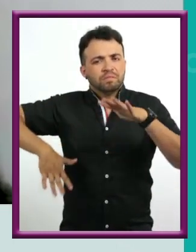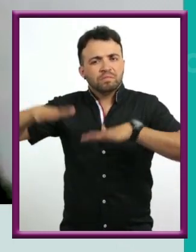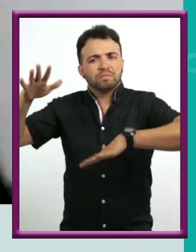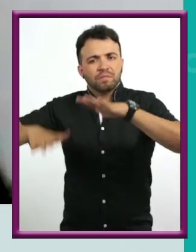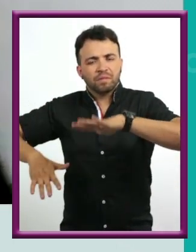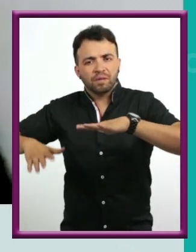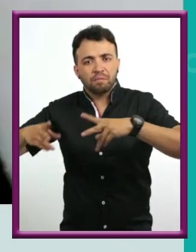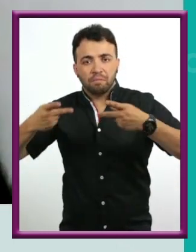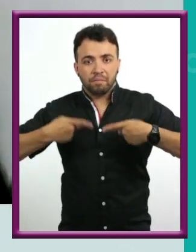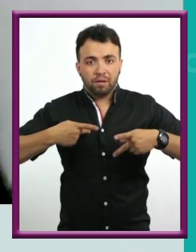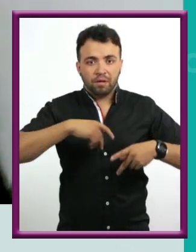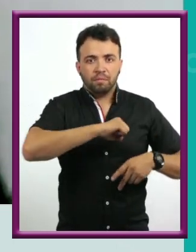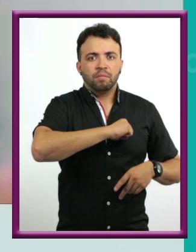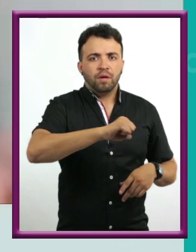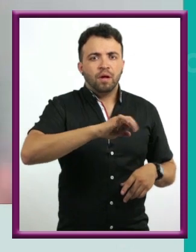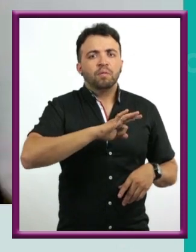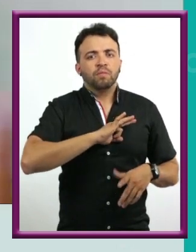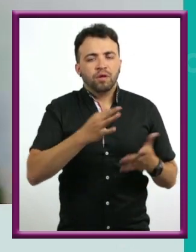ocasiones